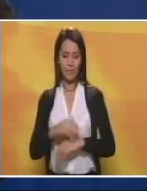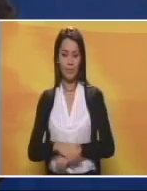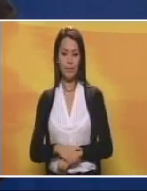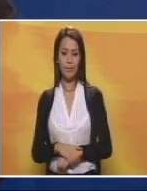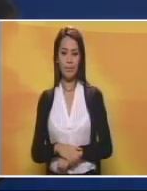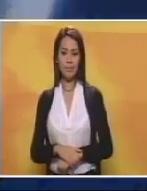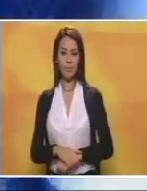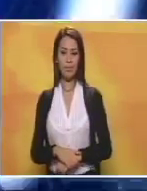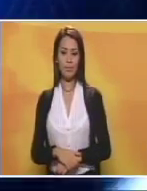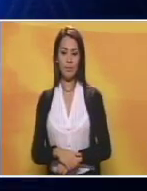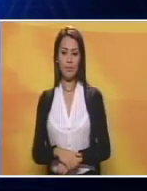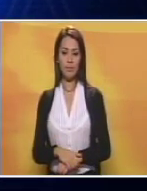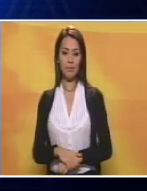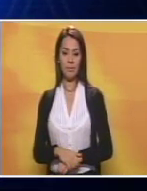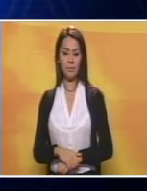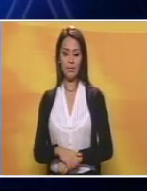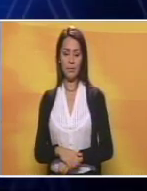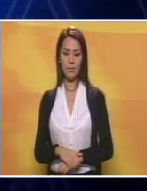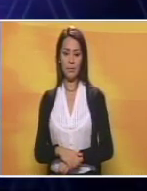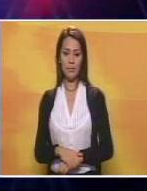meridiana.